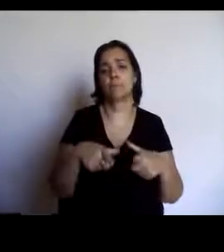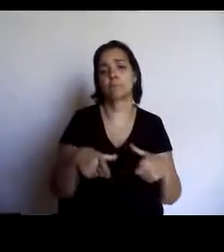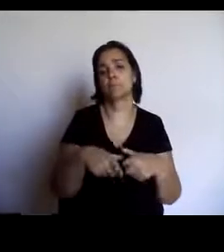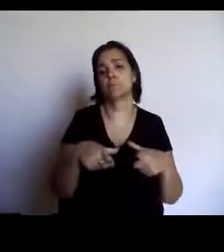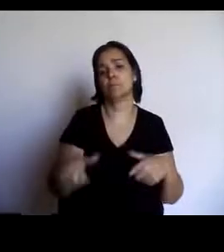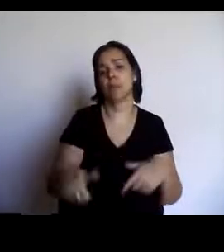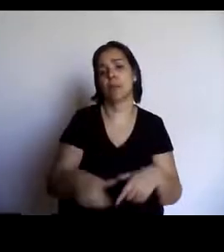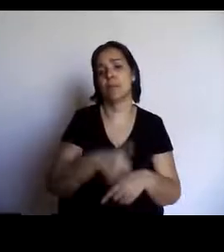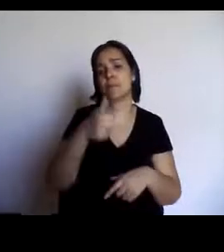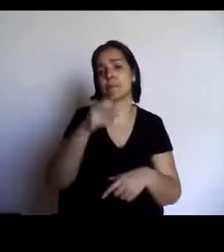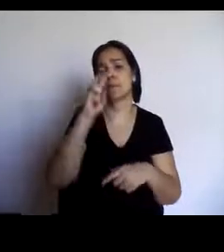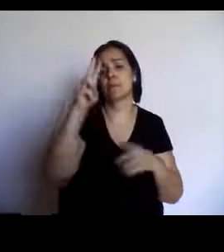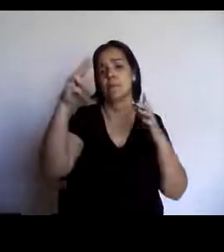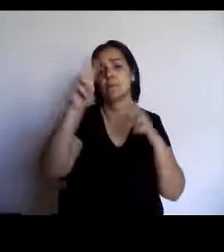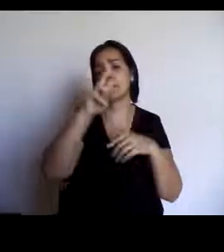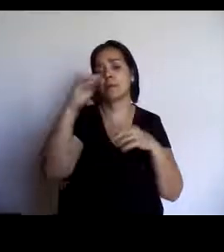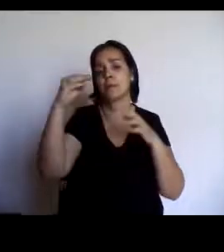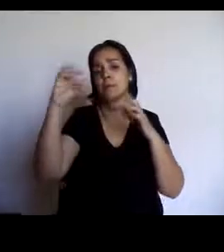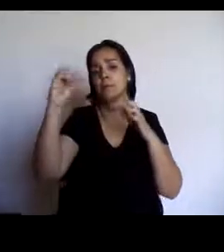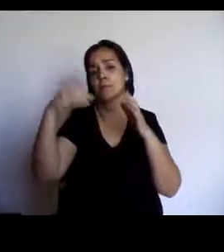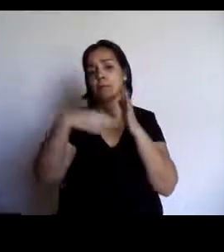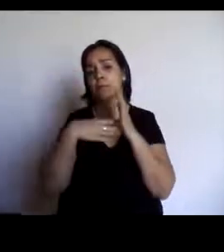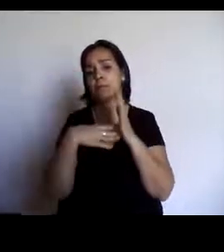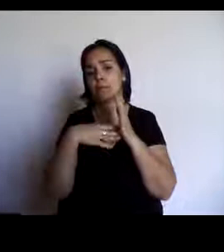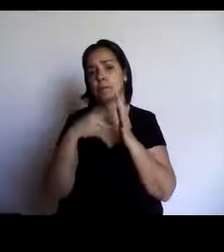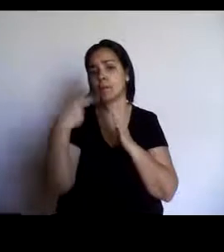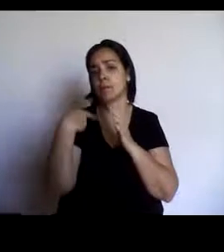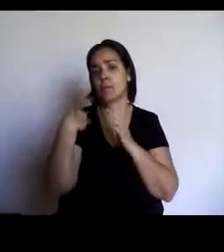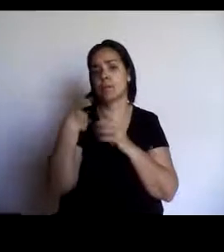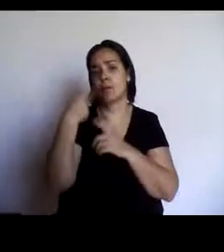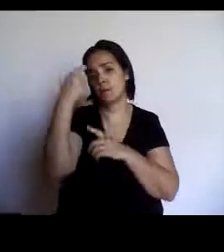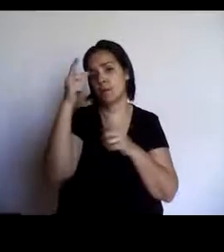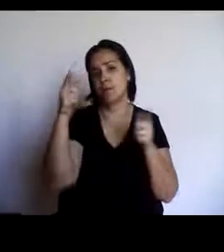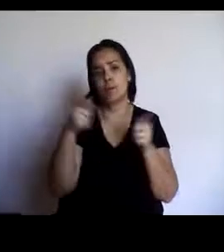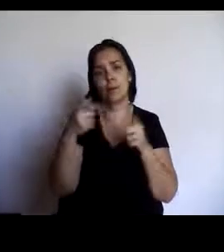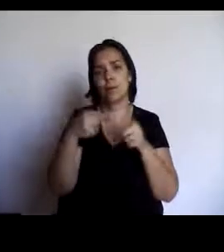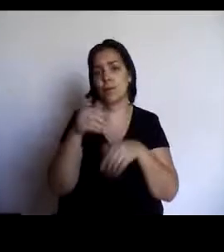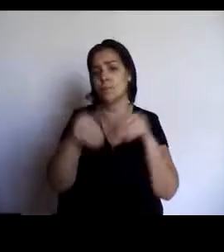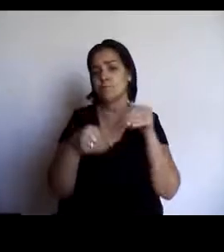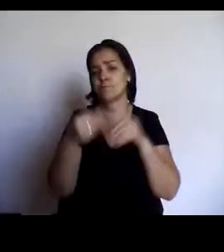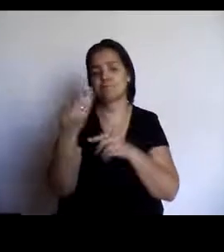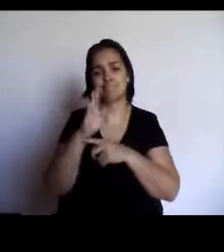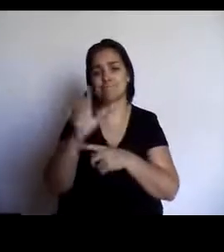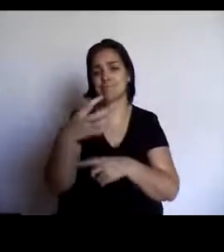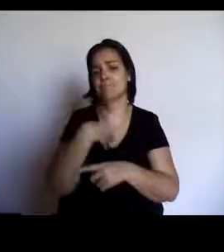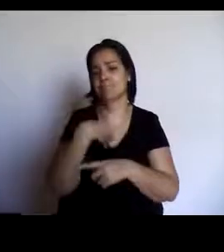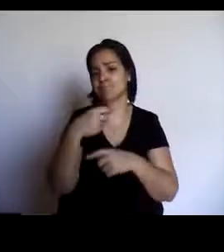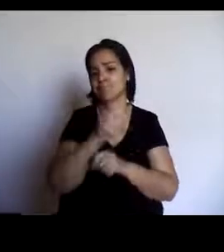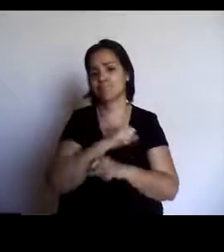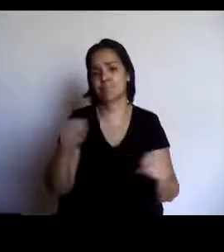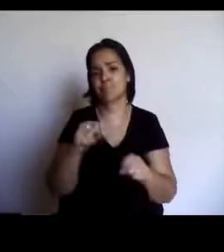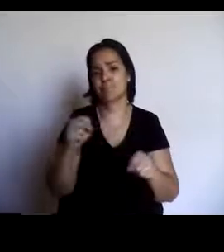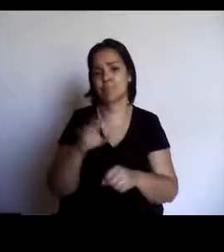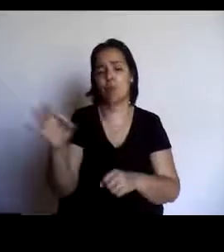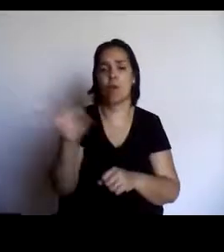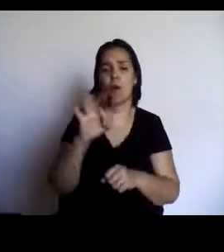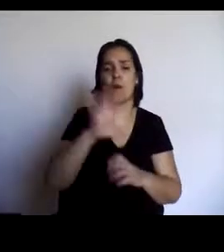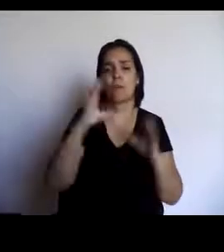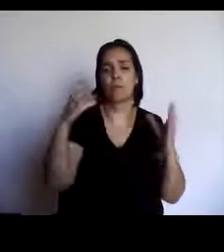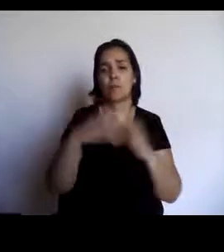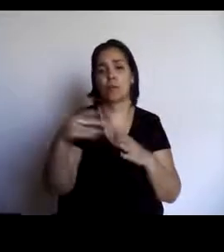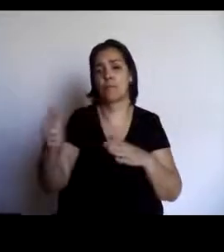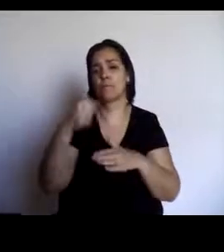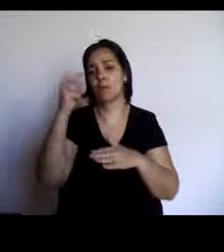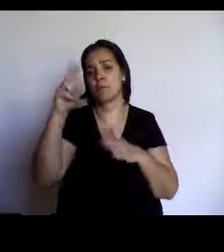pequeños tienen muy difícil presentarse aquí, a esta convocatoria, o bien agrupaciones de municipios de más de 20.000 habitantes cada uno de esos